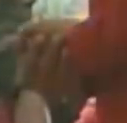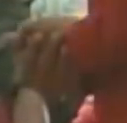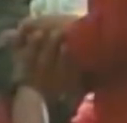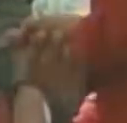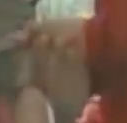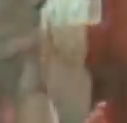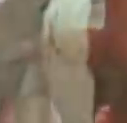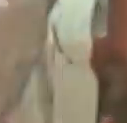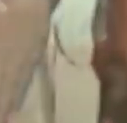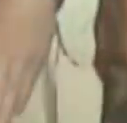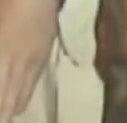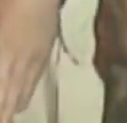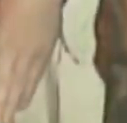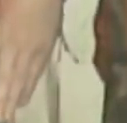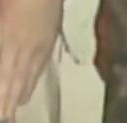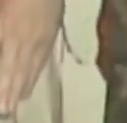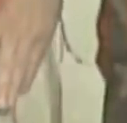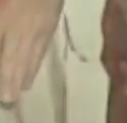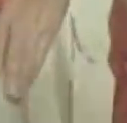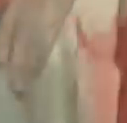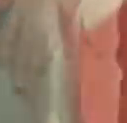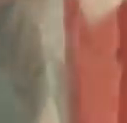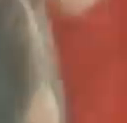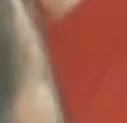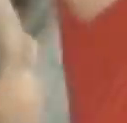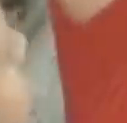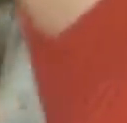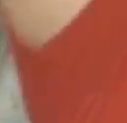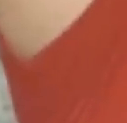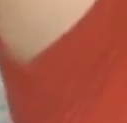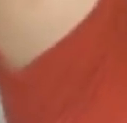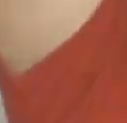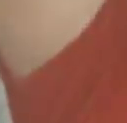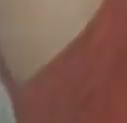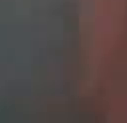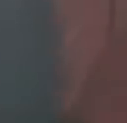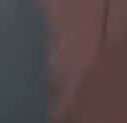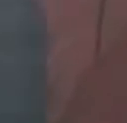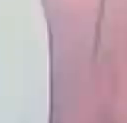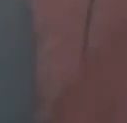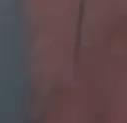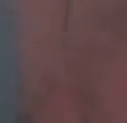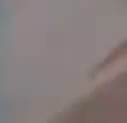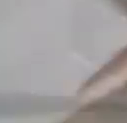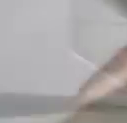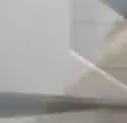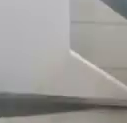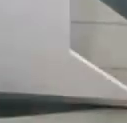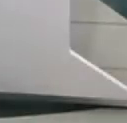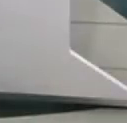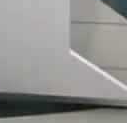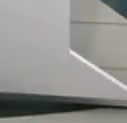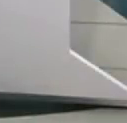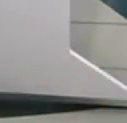Linda y entre las tardes te embellece el paisaje, pinceles de un arrebol.